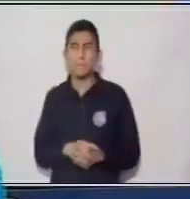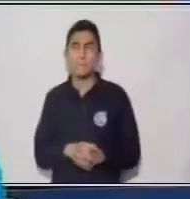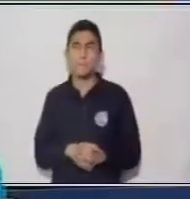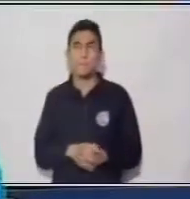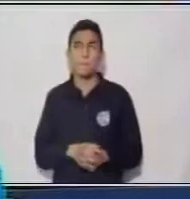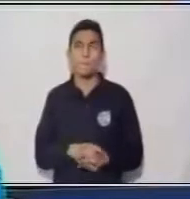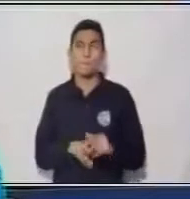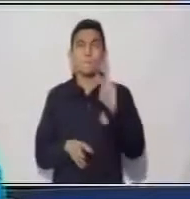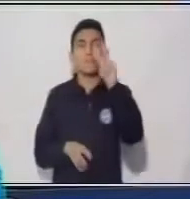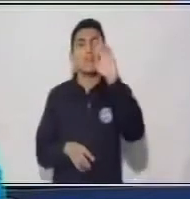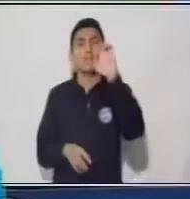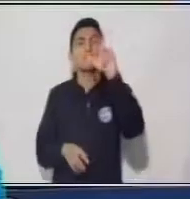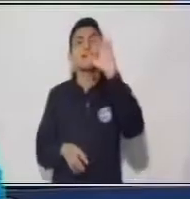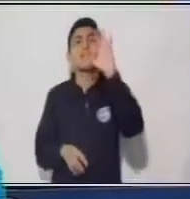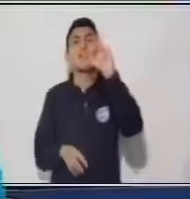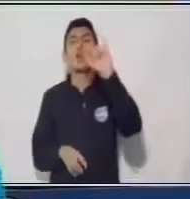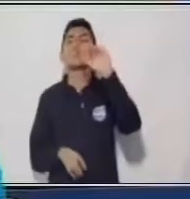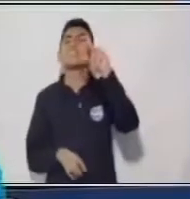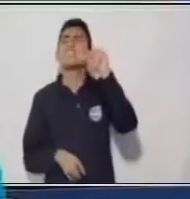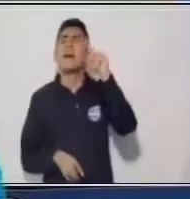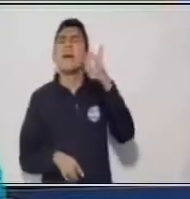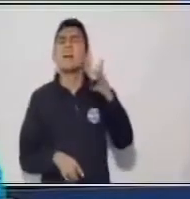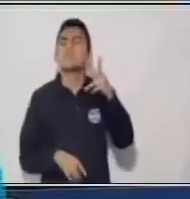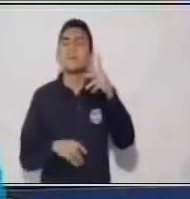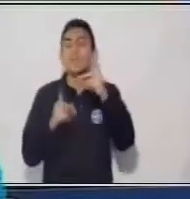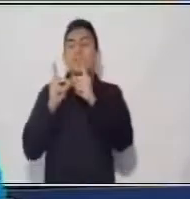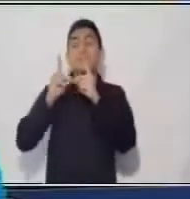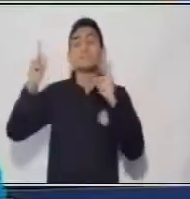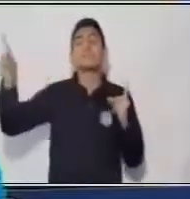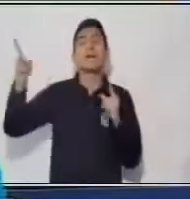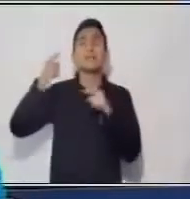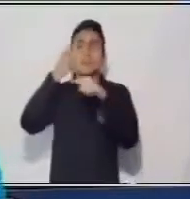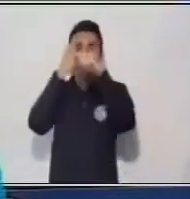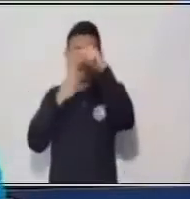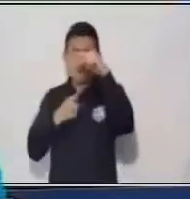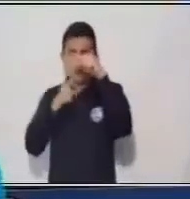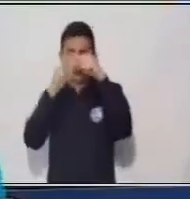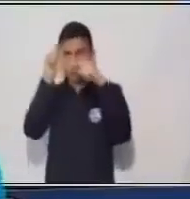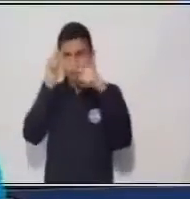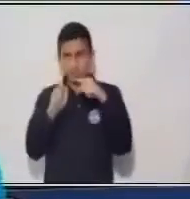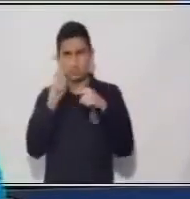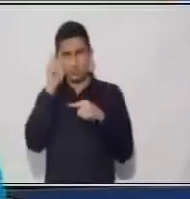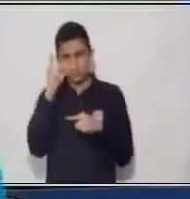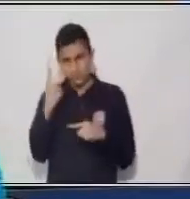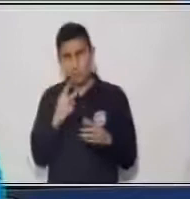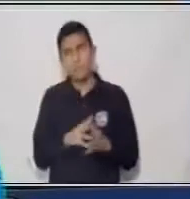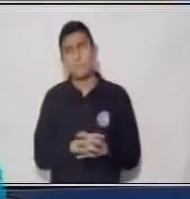la velocidad es igual a la distancia partido el tiempo.